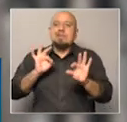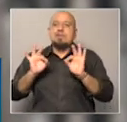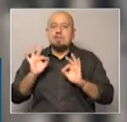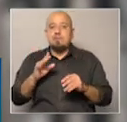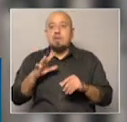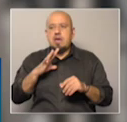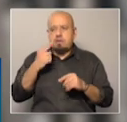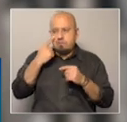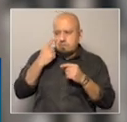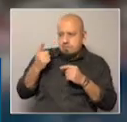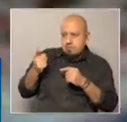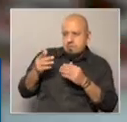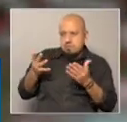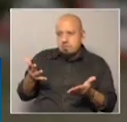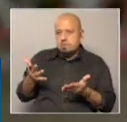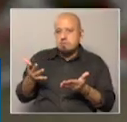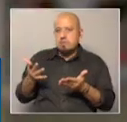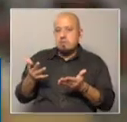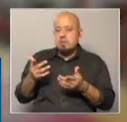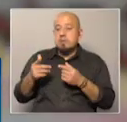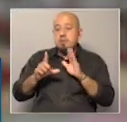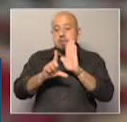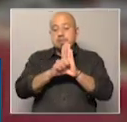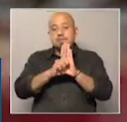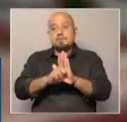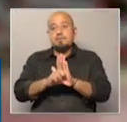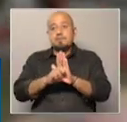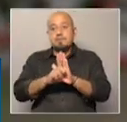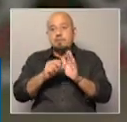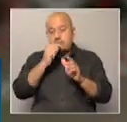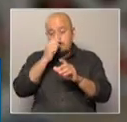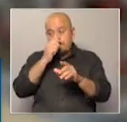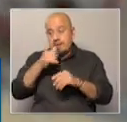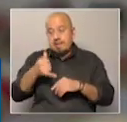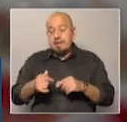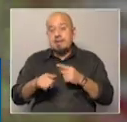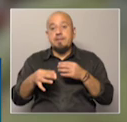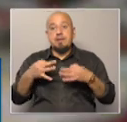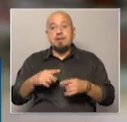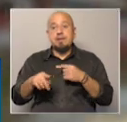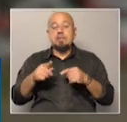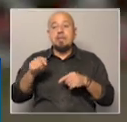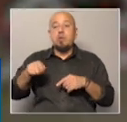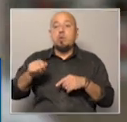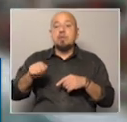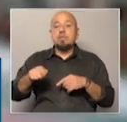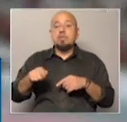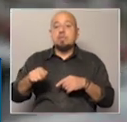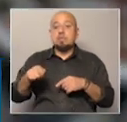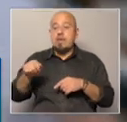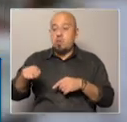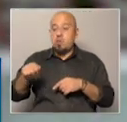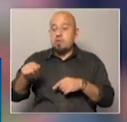cuando advierte que hay una situación de hecho lícita, la ley dice en el marco de una tenencia lícita, y el juez precisamente,